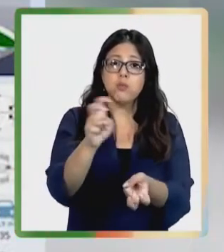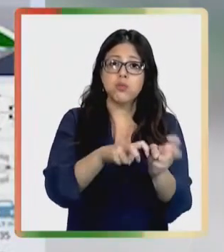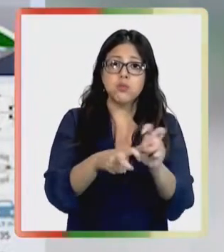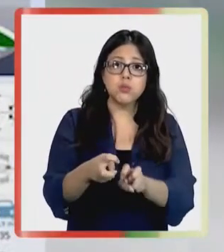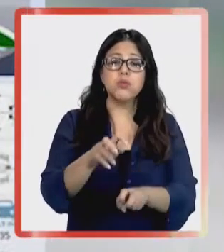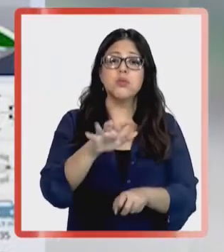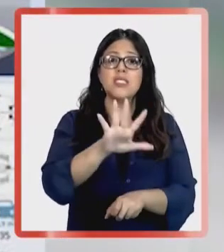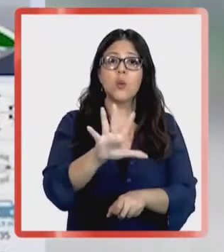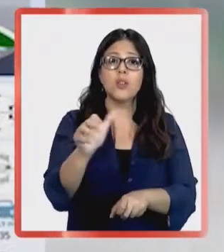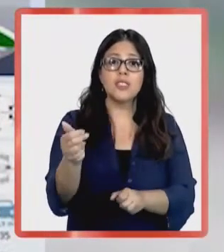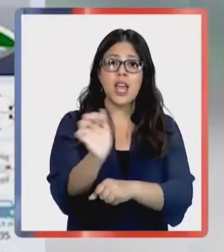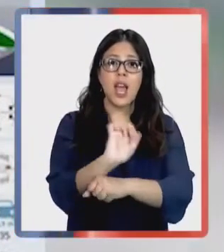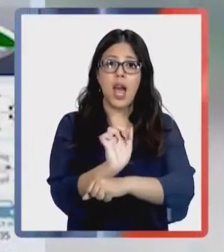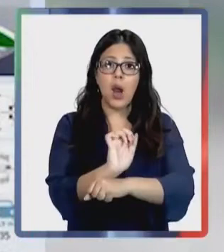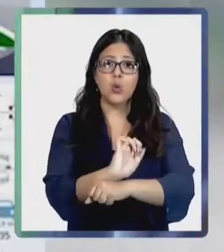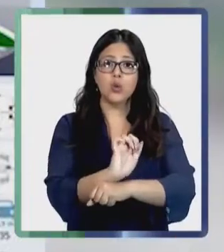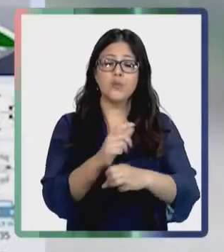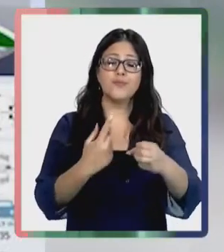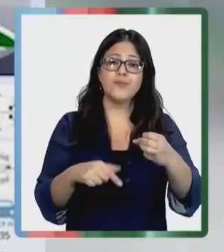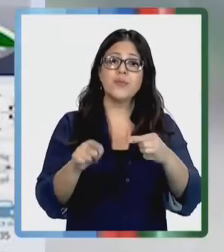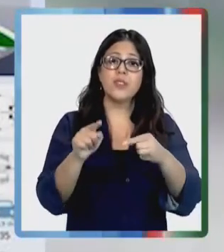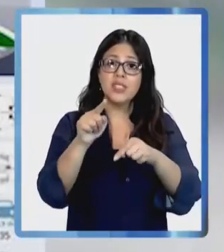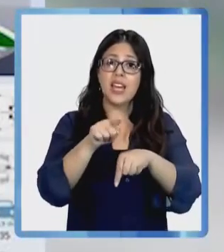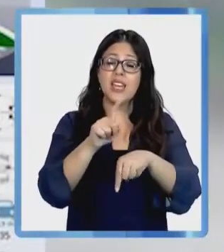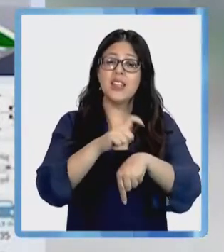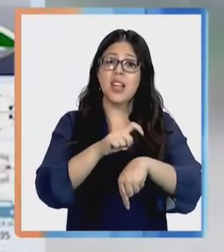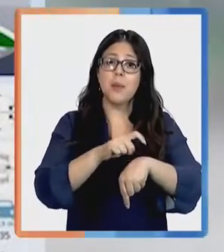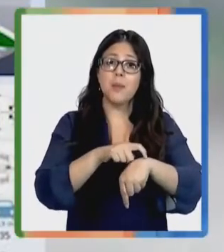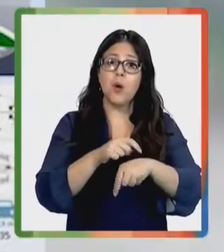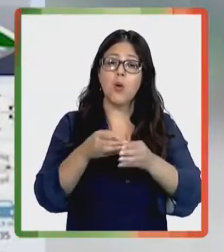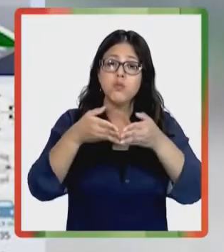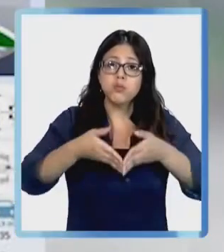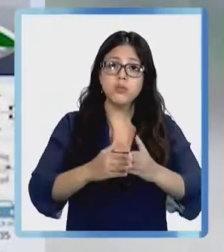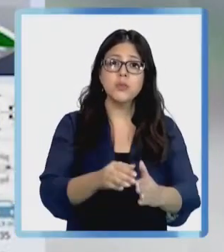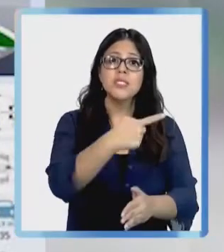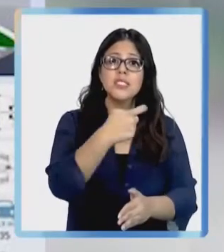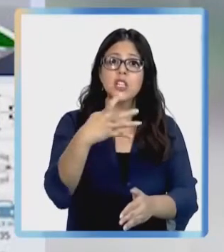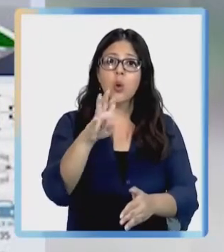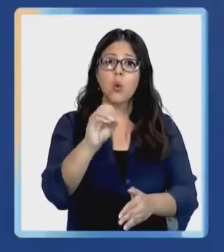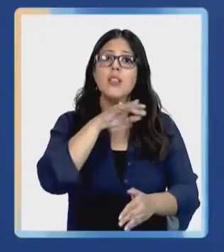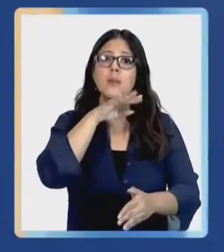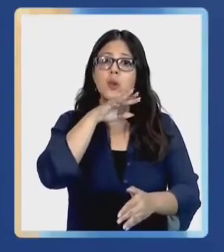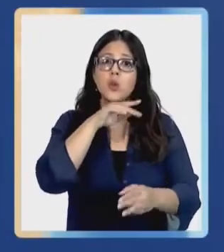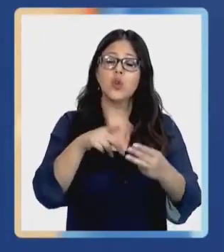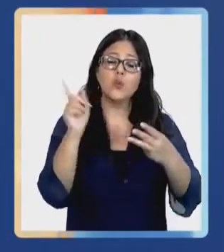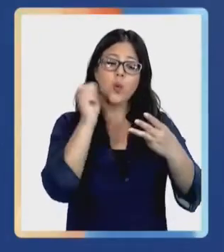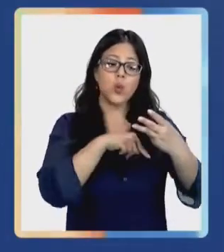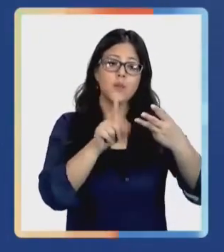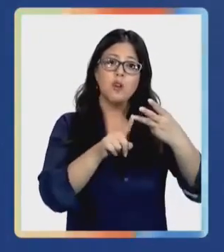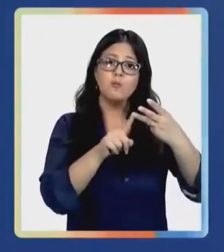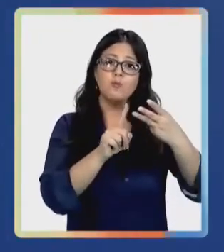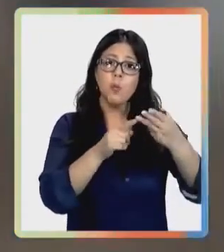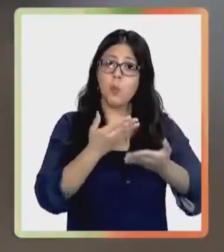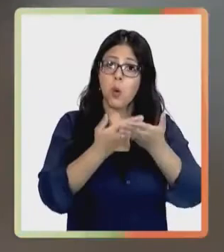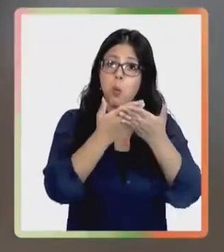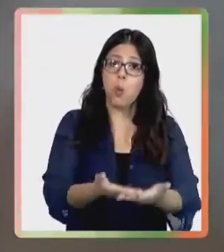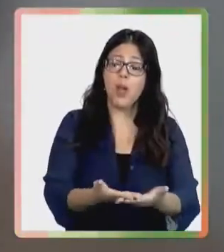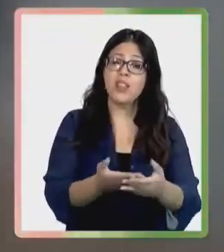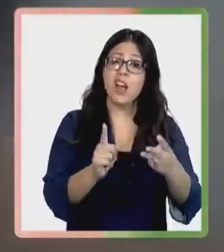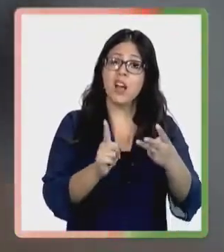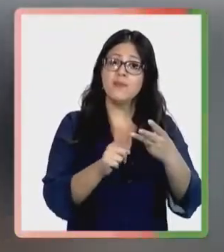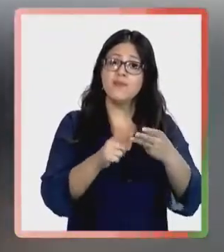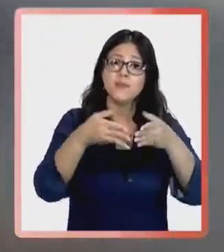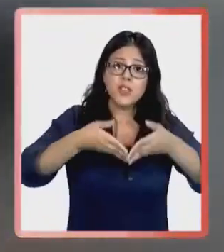traslado de 140 minutos. Y finalmente la tercera propuesta, una embarcación del tipo RoPax, con posibilidad de